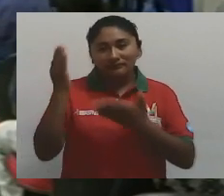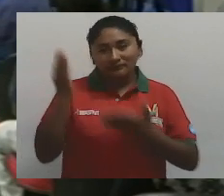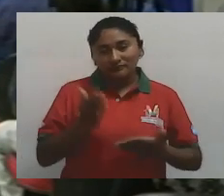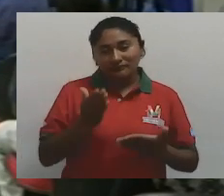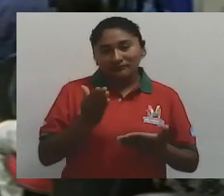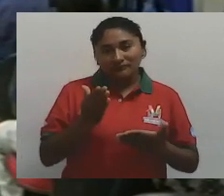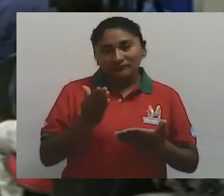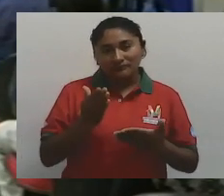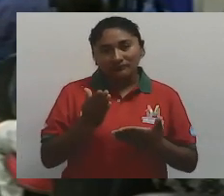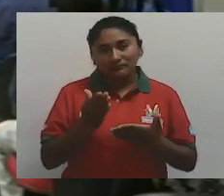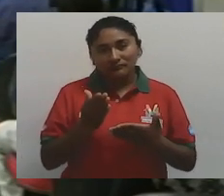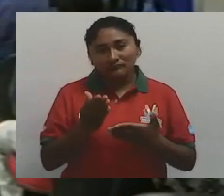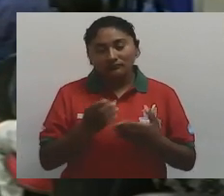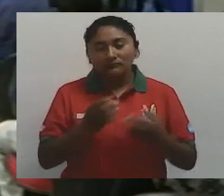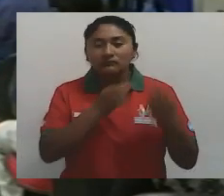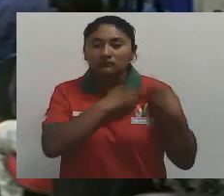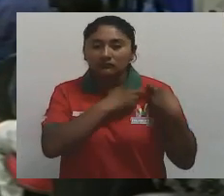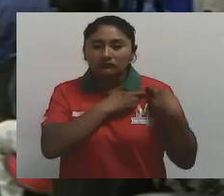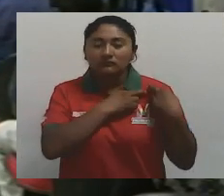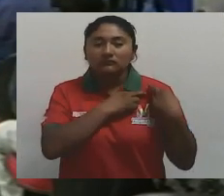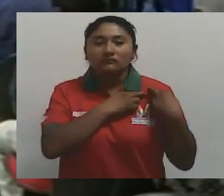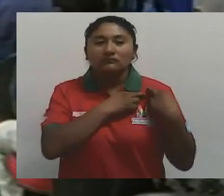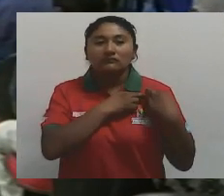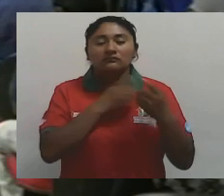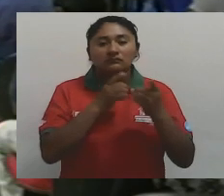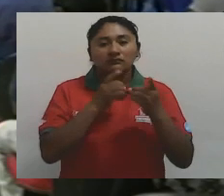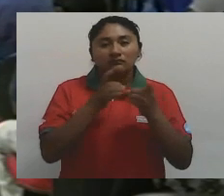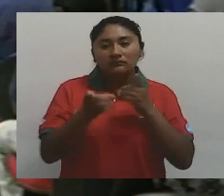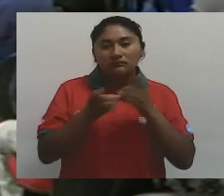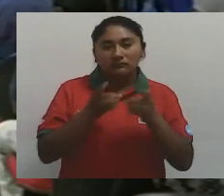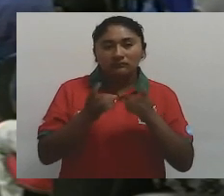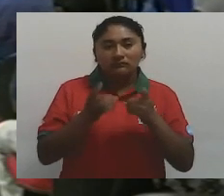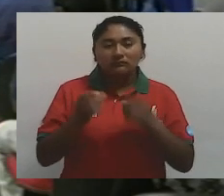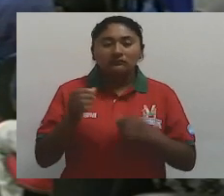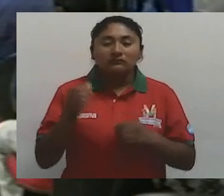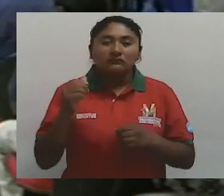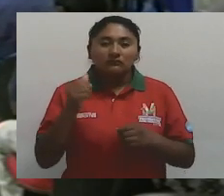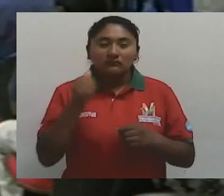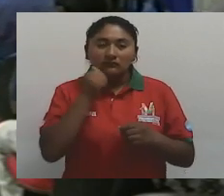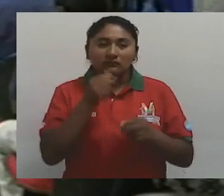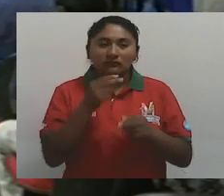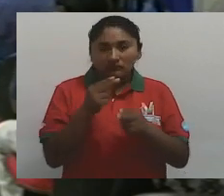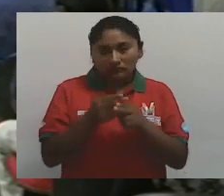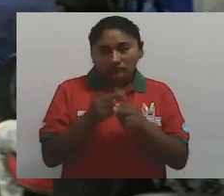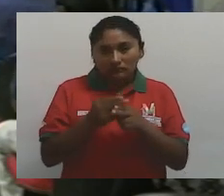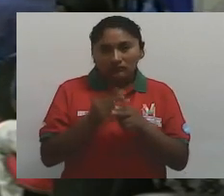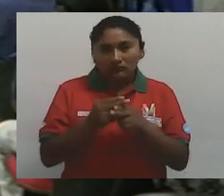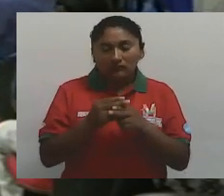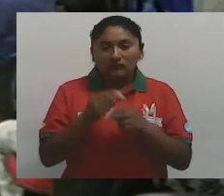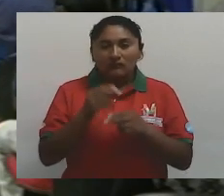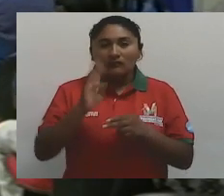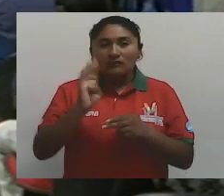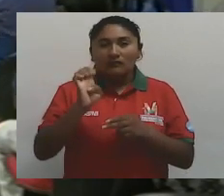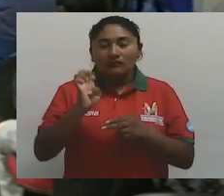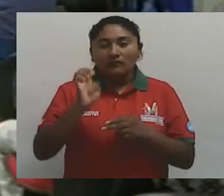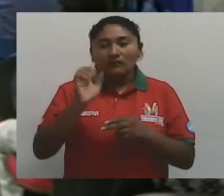de la directora departamental de Pando, la licenciada Beatriz López Rengifo.